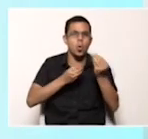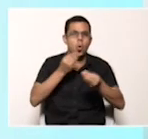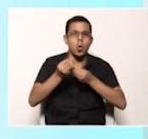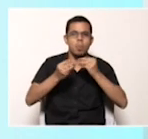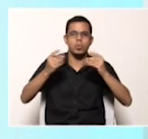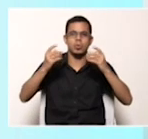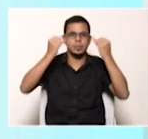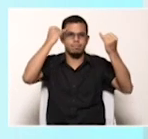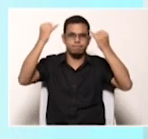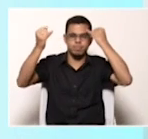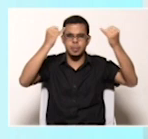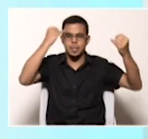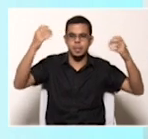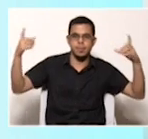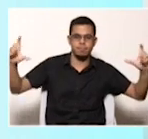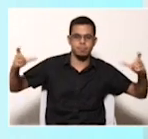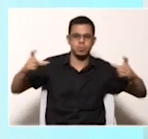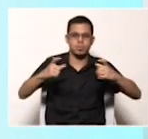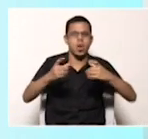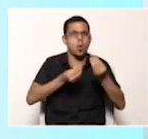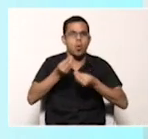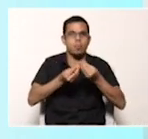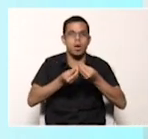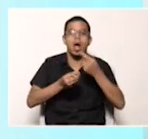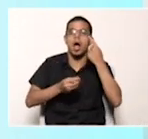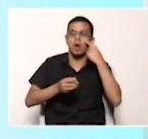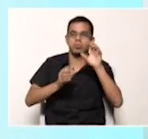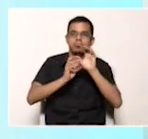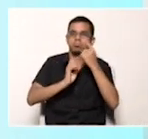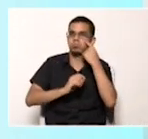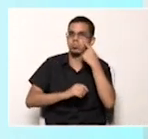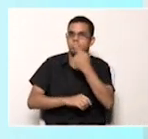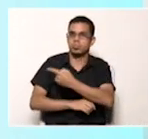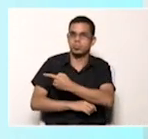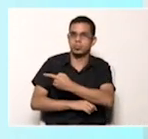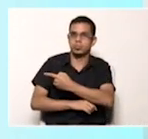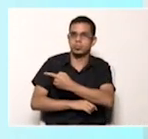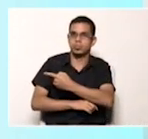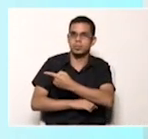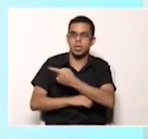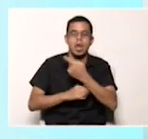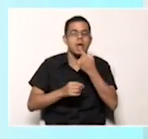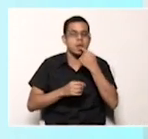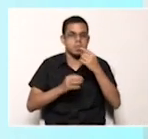este árbol nos permite identificar con precisión cuál es el problema